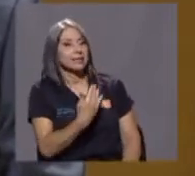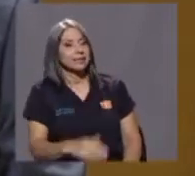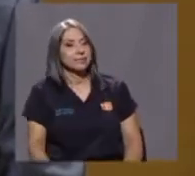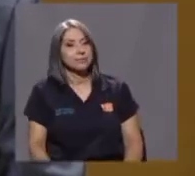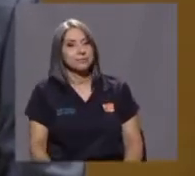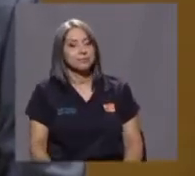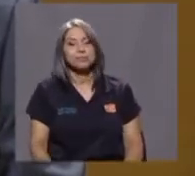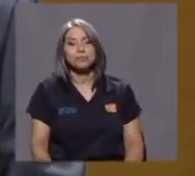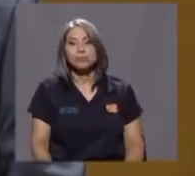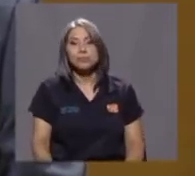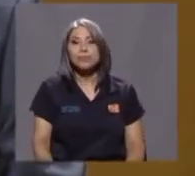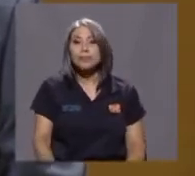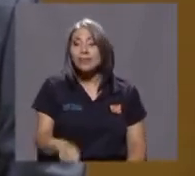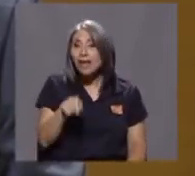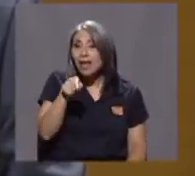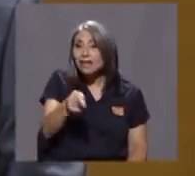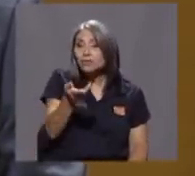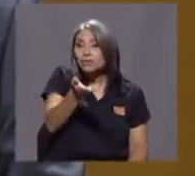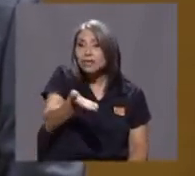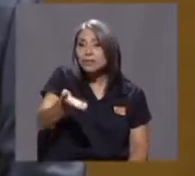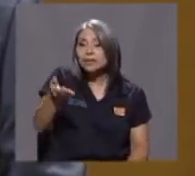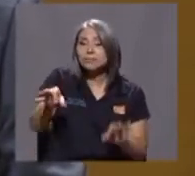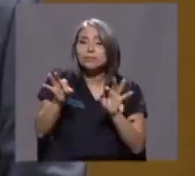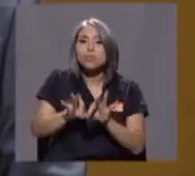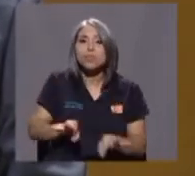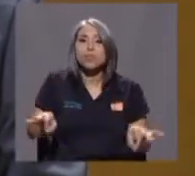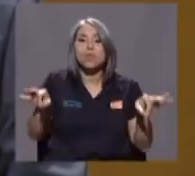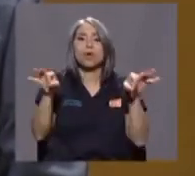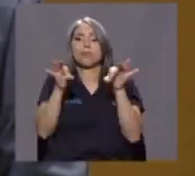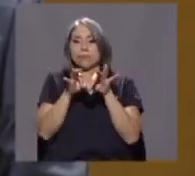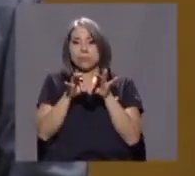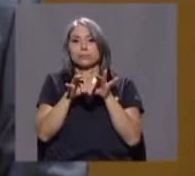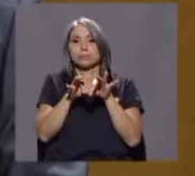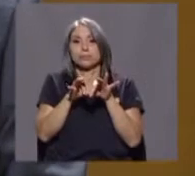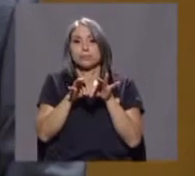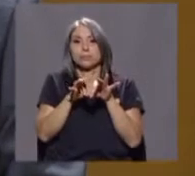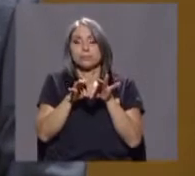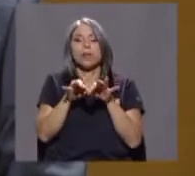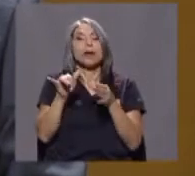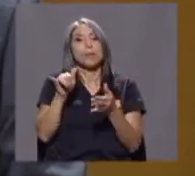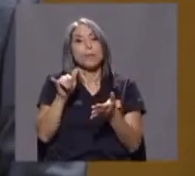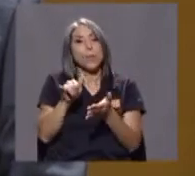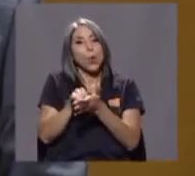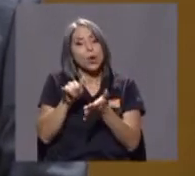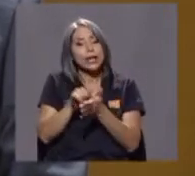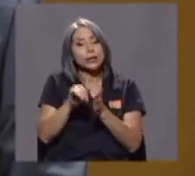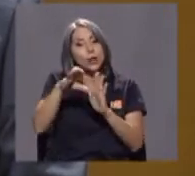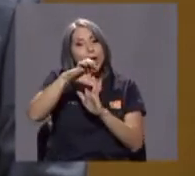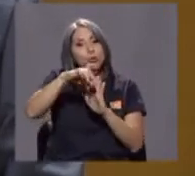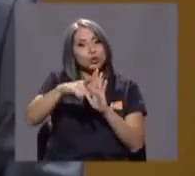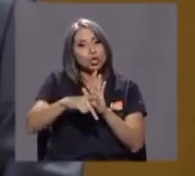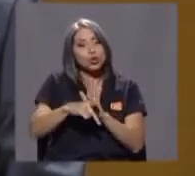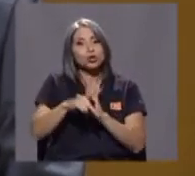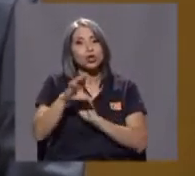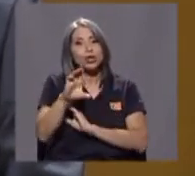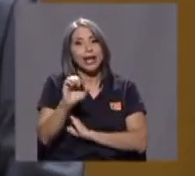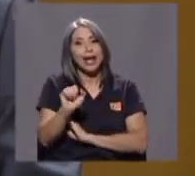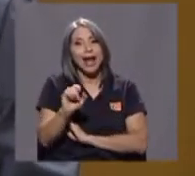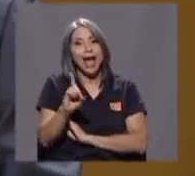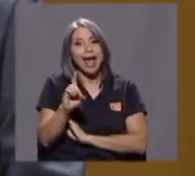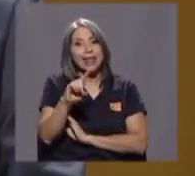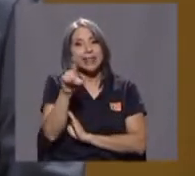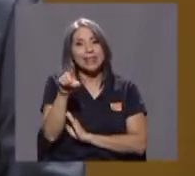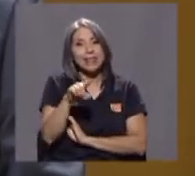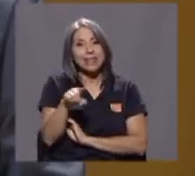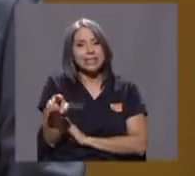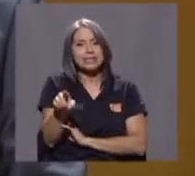Me parece que esos aspectos son muy importantes, y por eso la Constitución de Cádiz tiene una